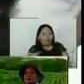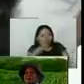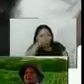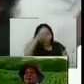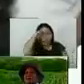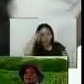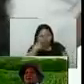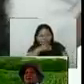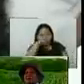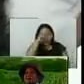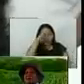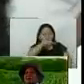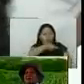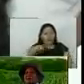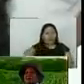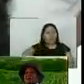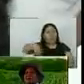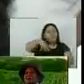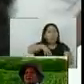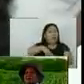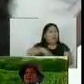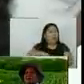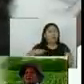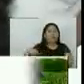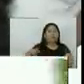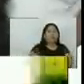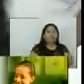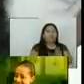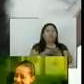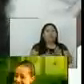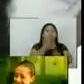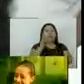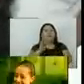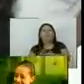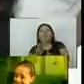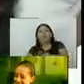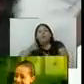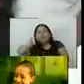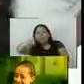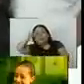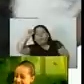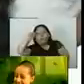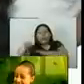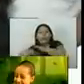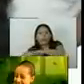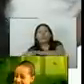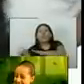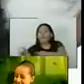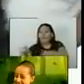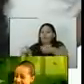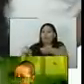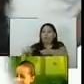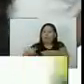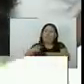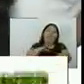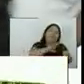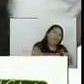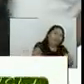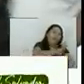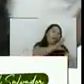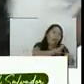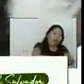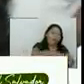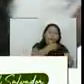del pueblo salvadoreño, porque siempre los incrementos del salario mínimo se trasladan a la población y es la población la que termina